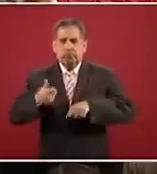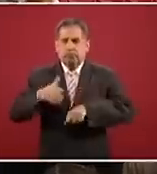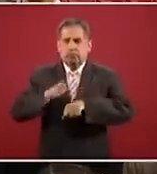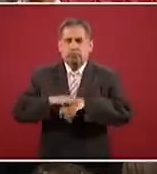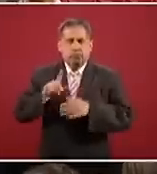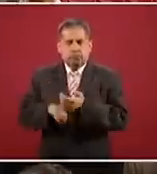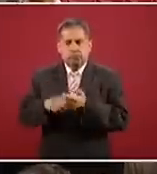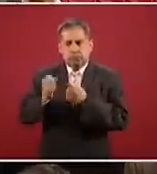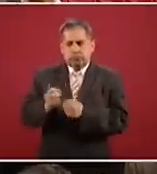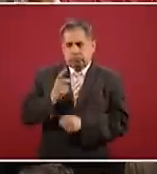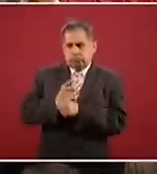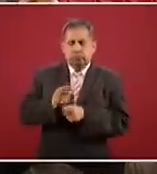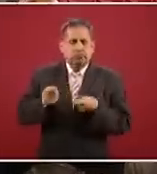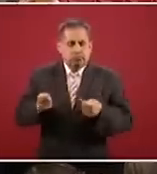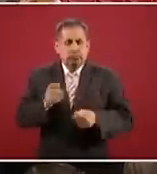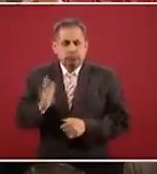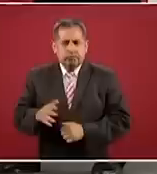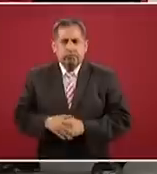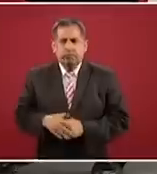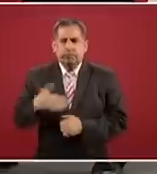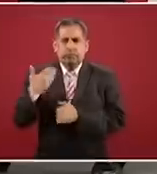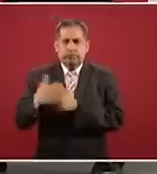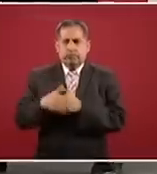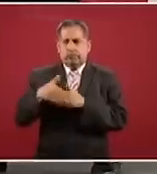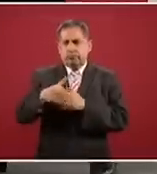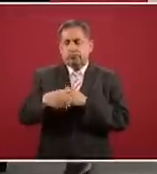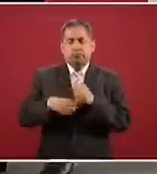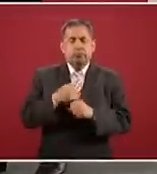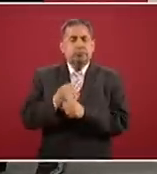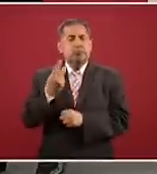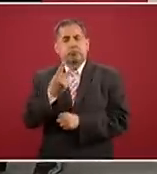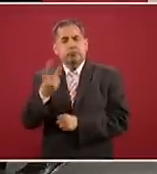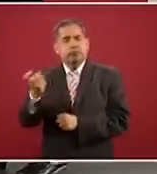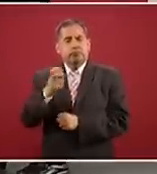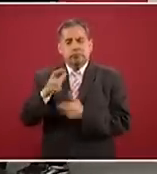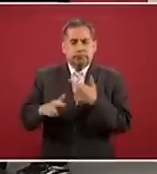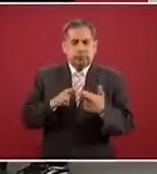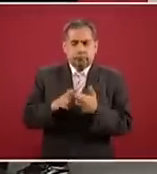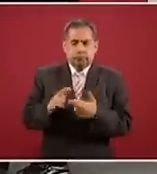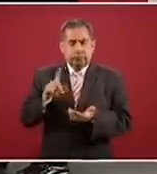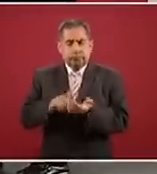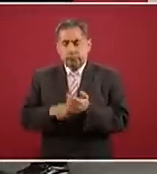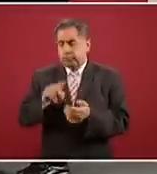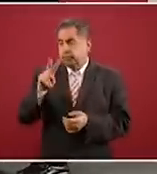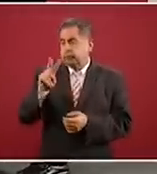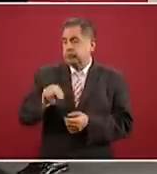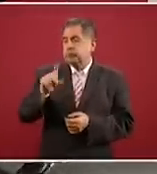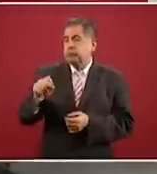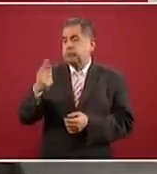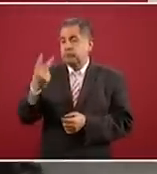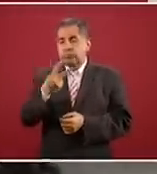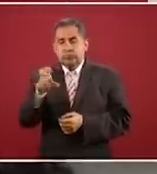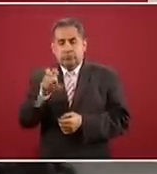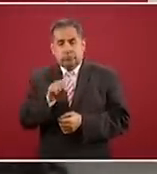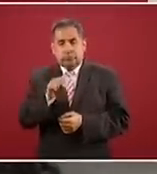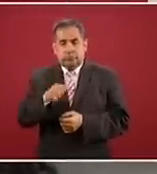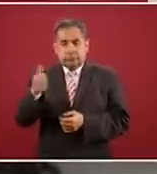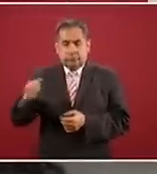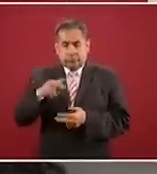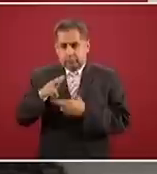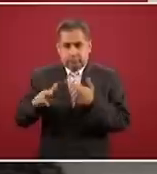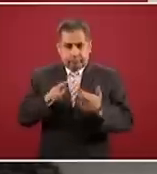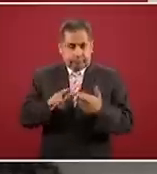problema de la seguridad. El próximo año serán 200 regiones y el 21, 266. Aquí